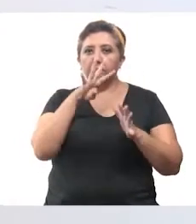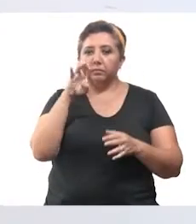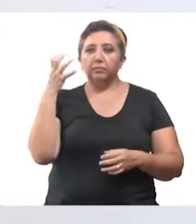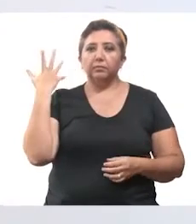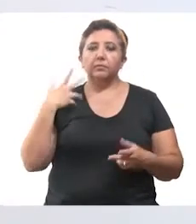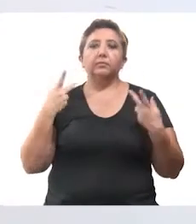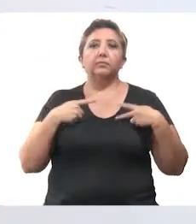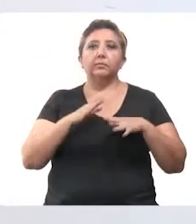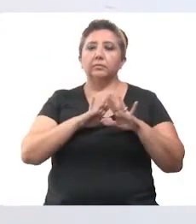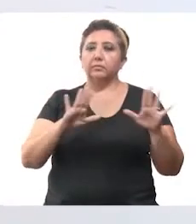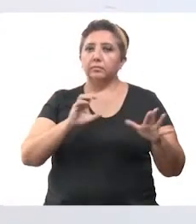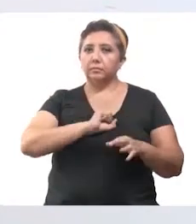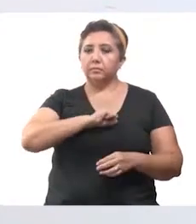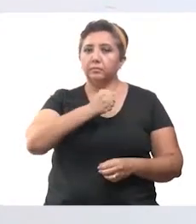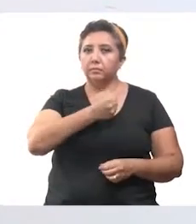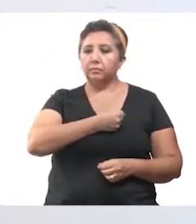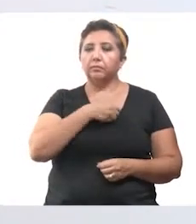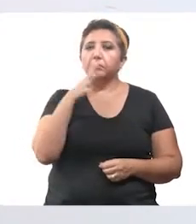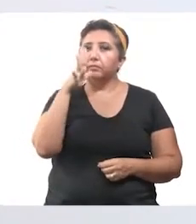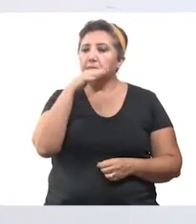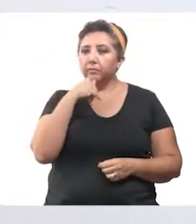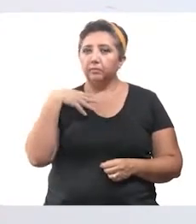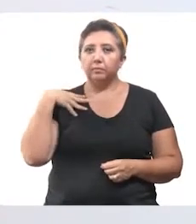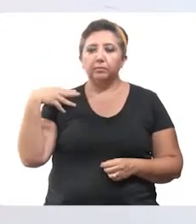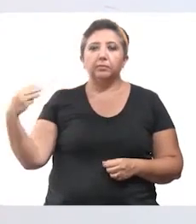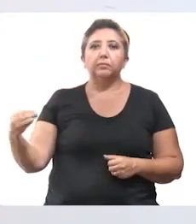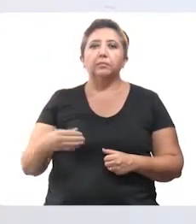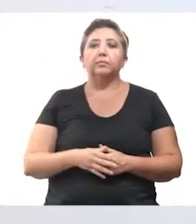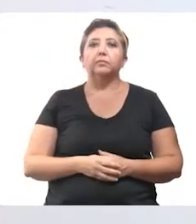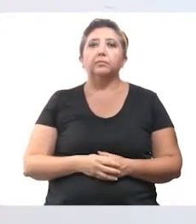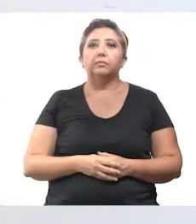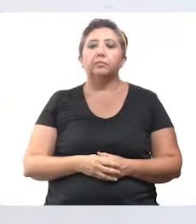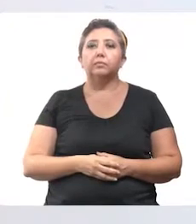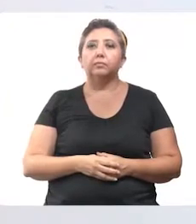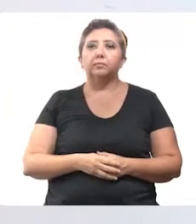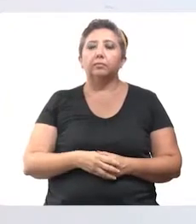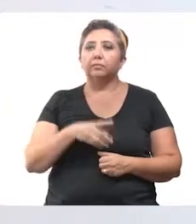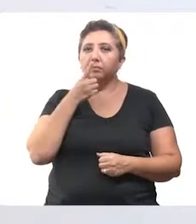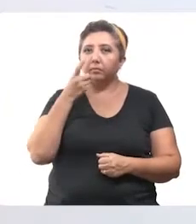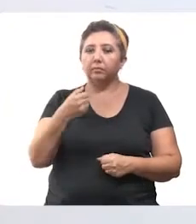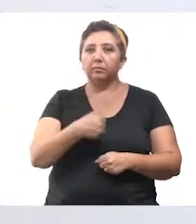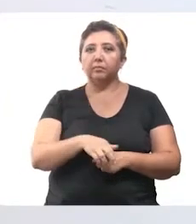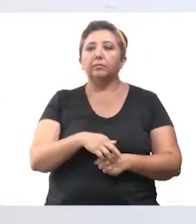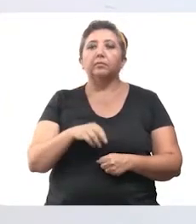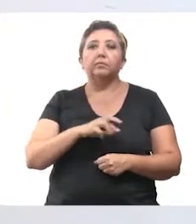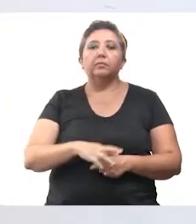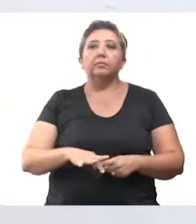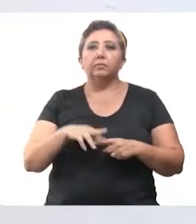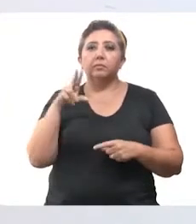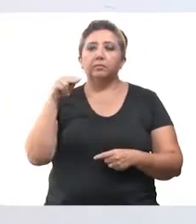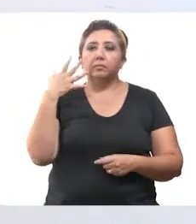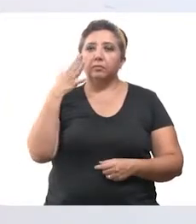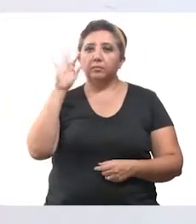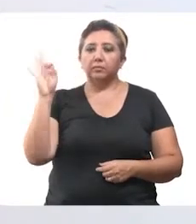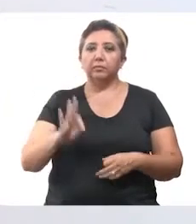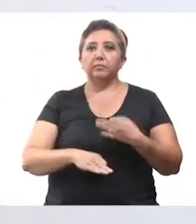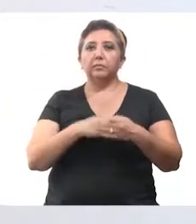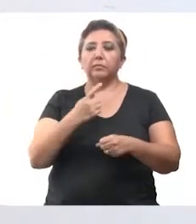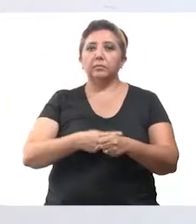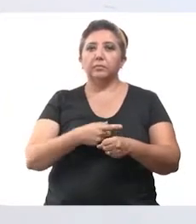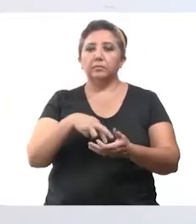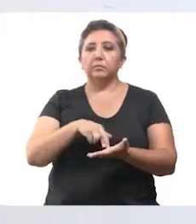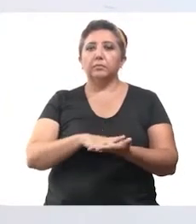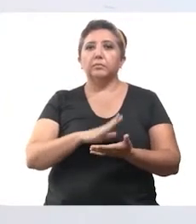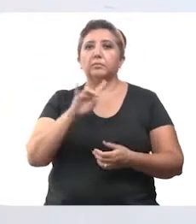38.410 pacientes ya se recuperaron, no presentan síntomas ni pueden contagiar. Esta cifra representa el 85% del total